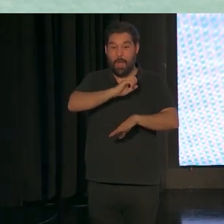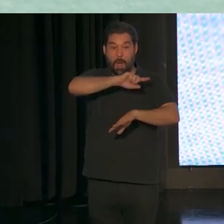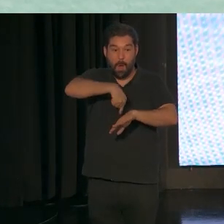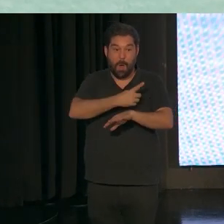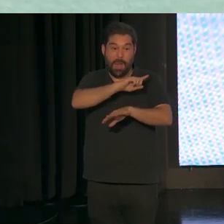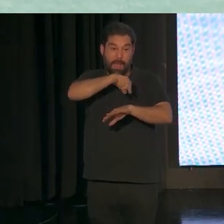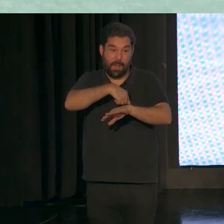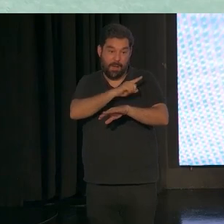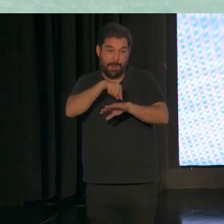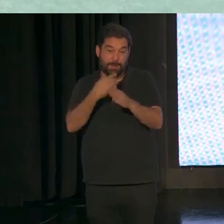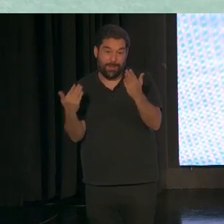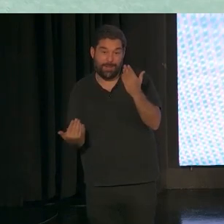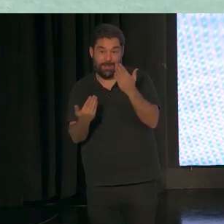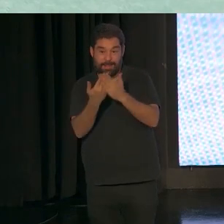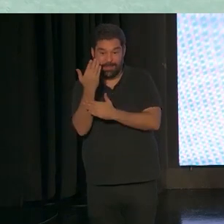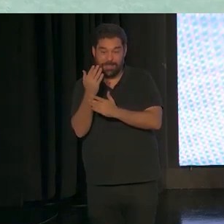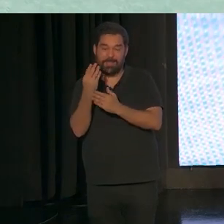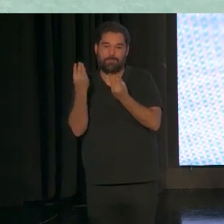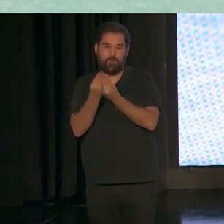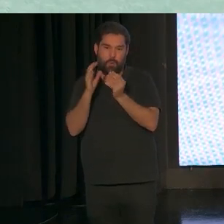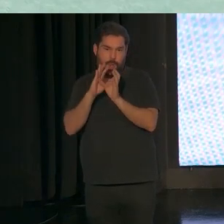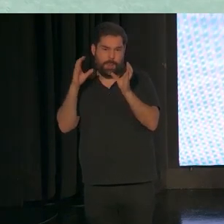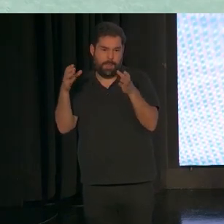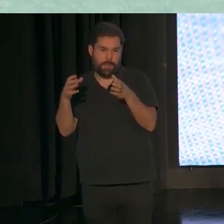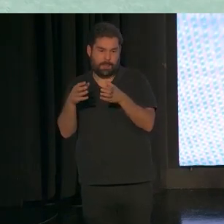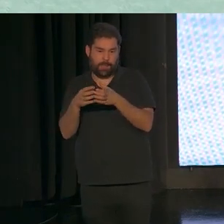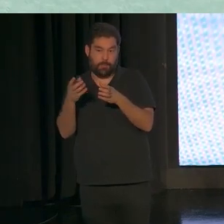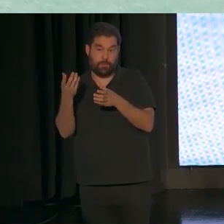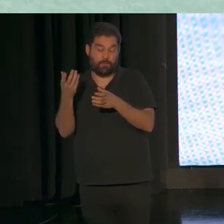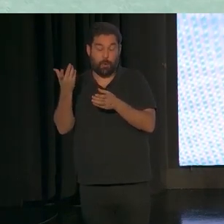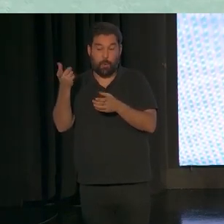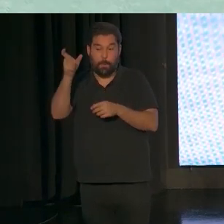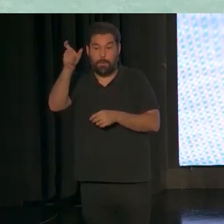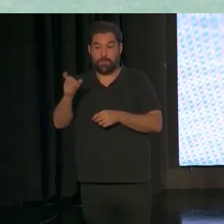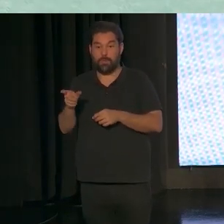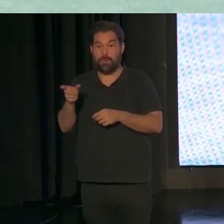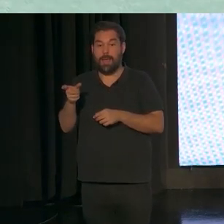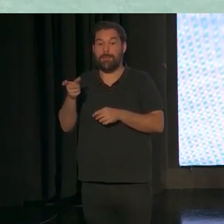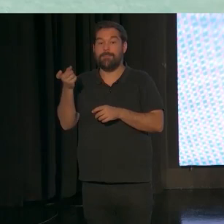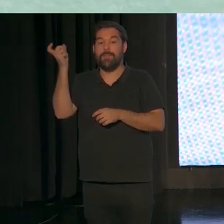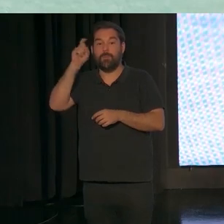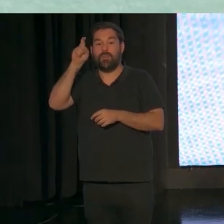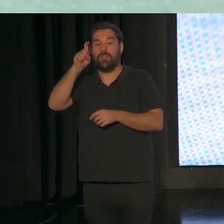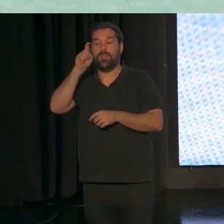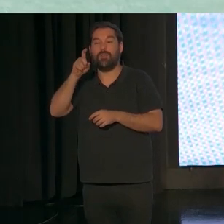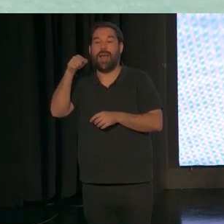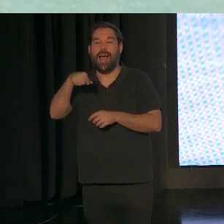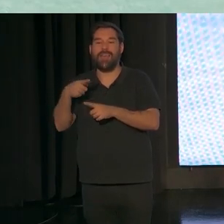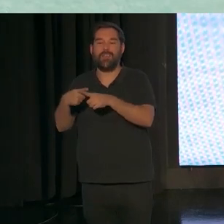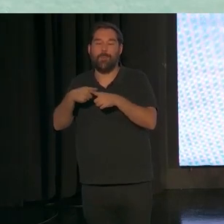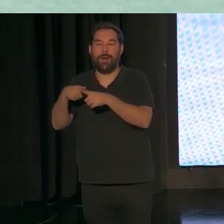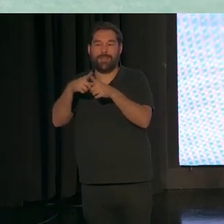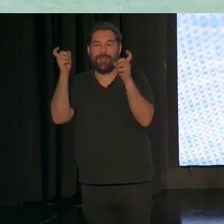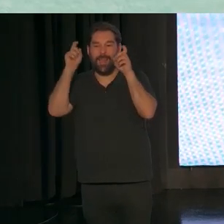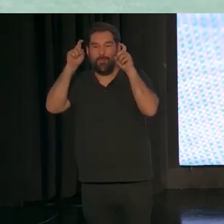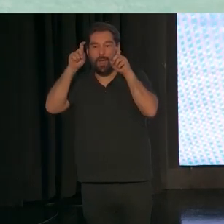del día con un equipo o con una educadora que está compartiendo la educación y la crianza de su